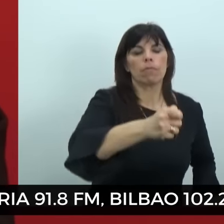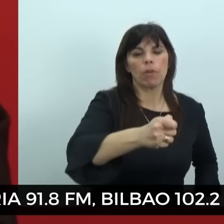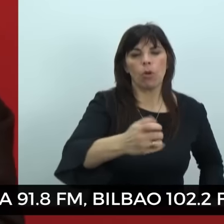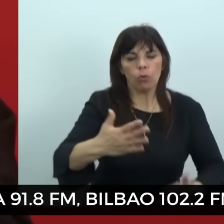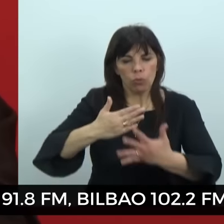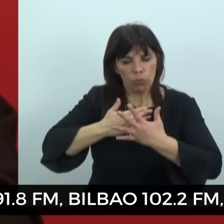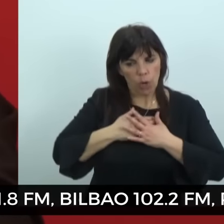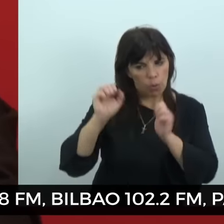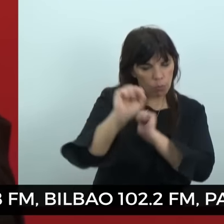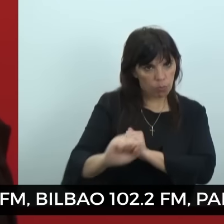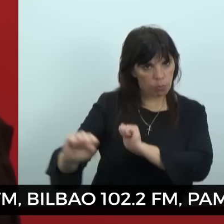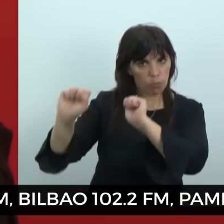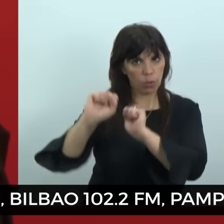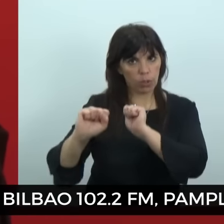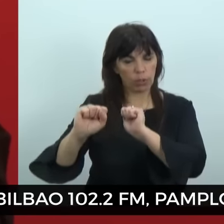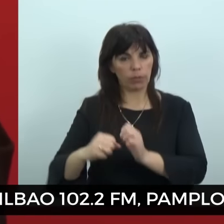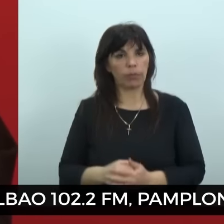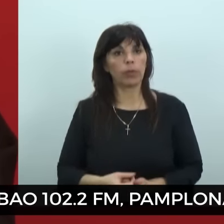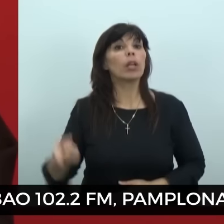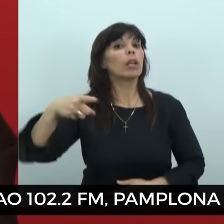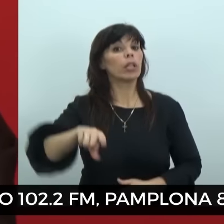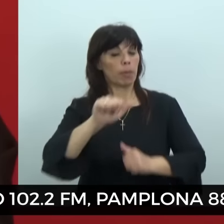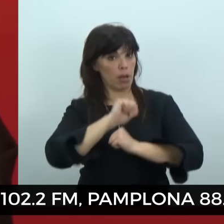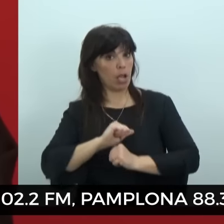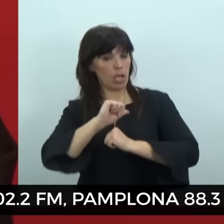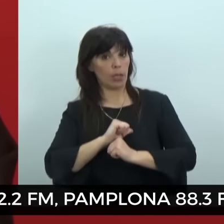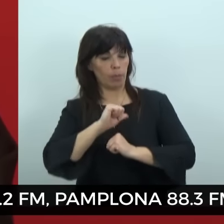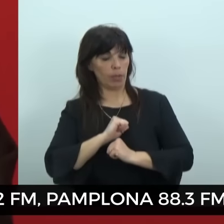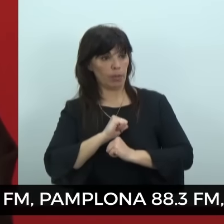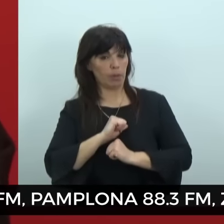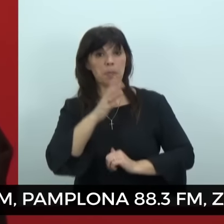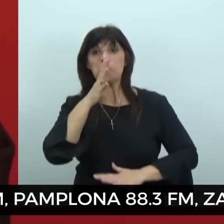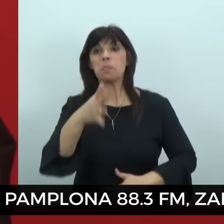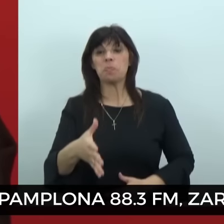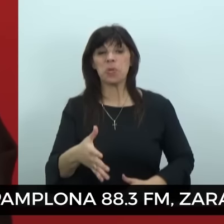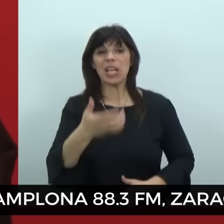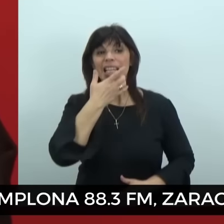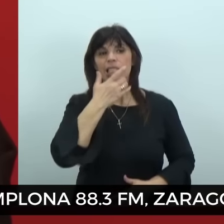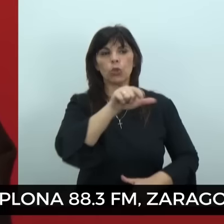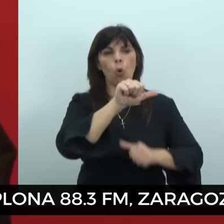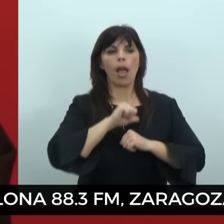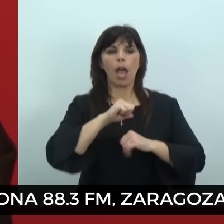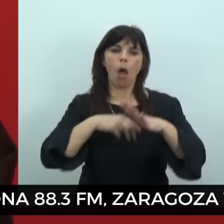Y dice la Biblia que también hay que esperarlas, porque traemos fruto con perseverancia.